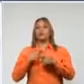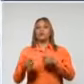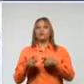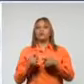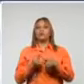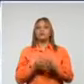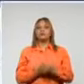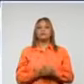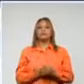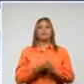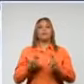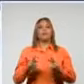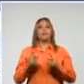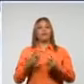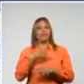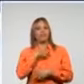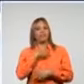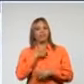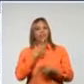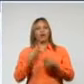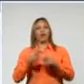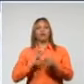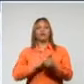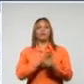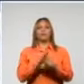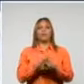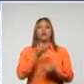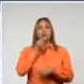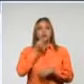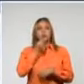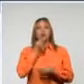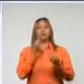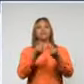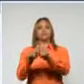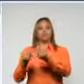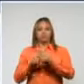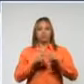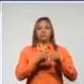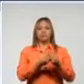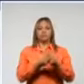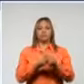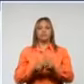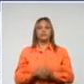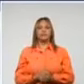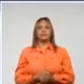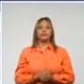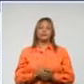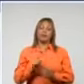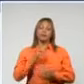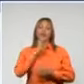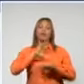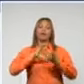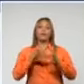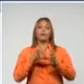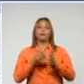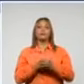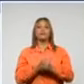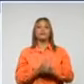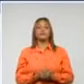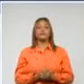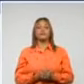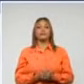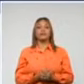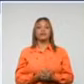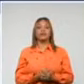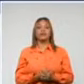contra volver a adquirir la enfermedad. Por lo tanto, hace más complejo. Por eso, ya lo de la